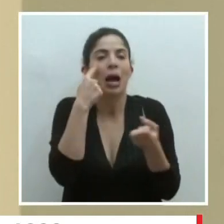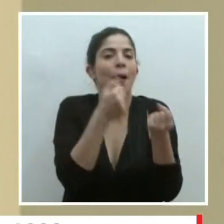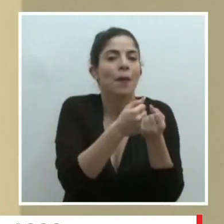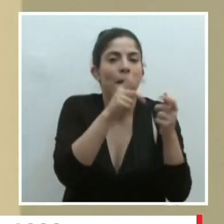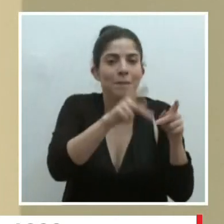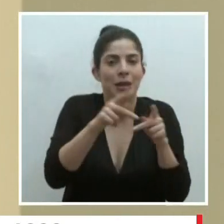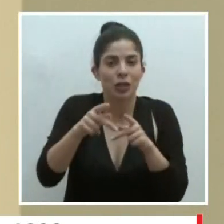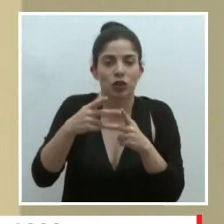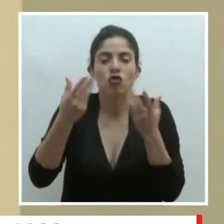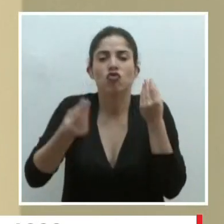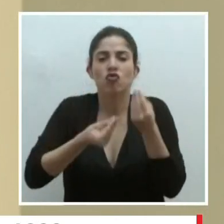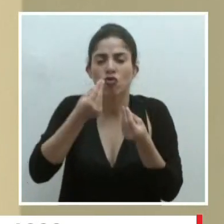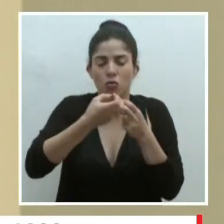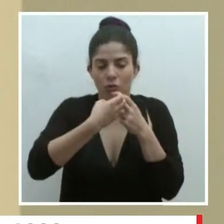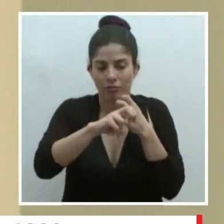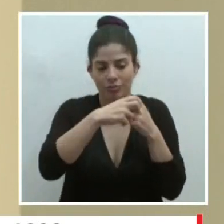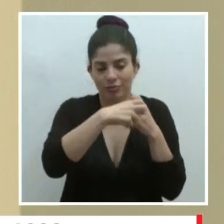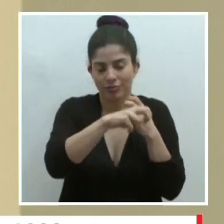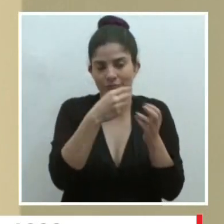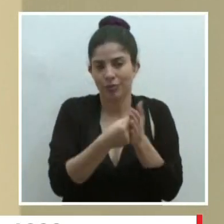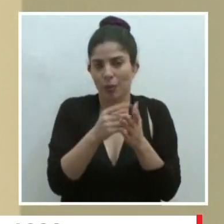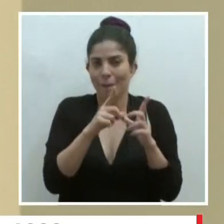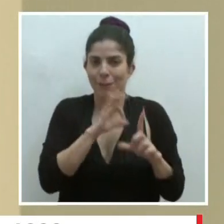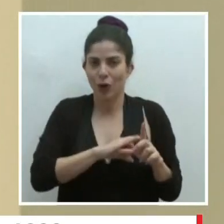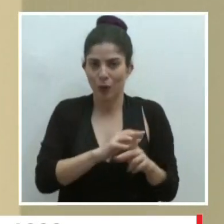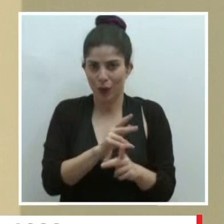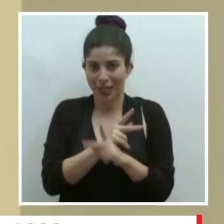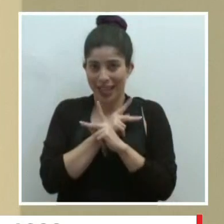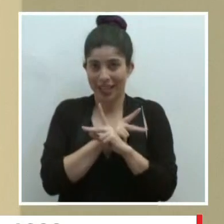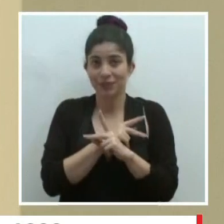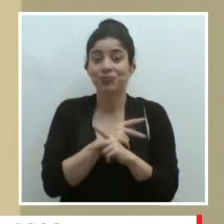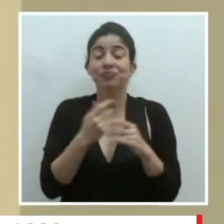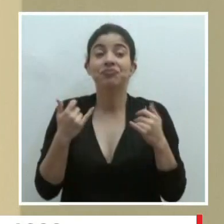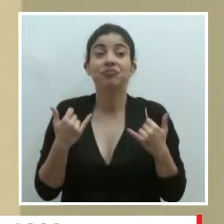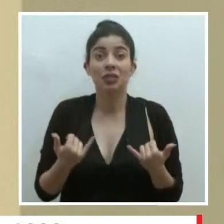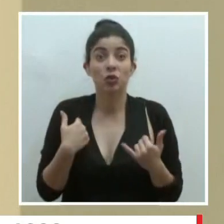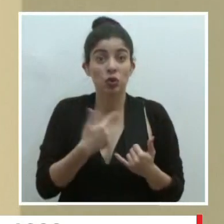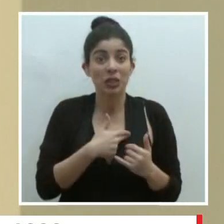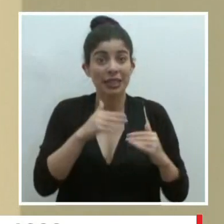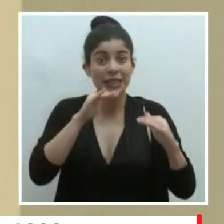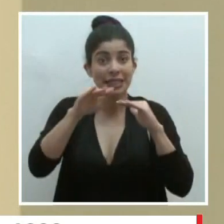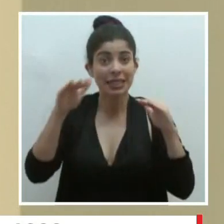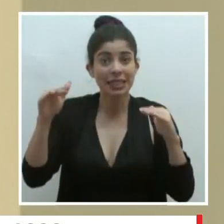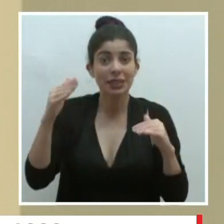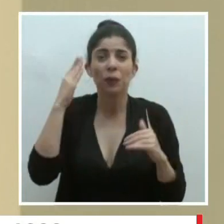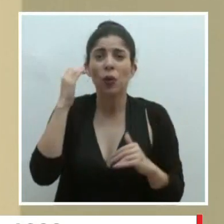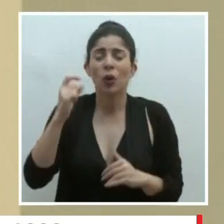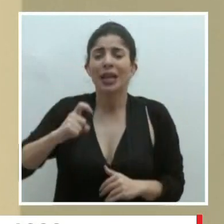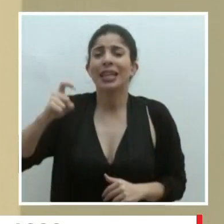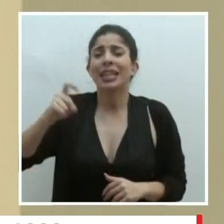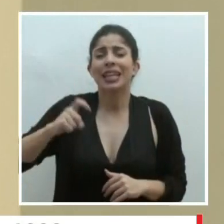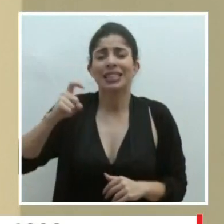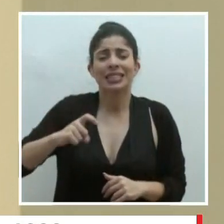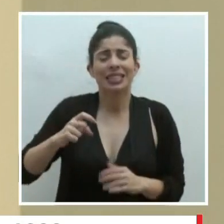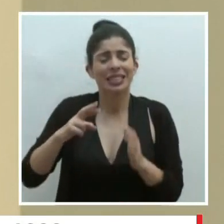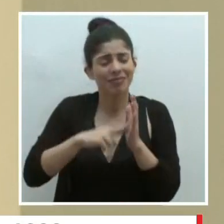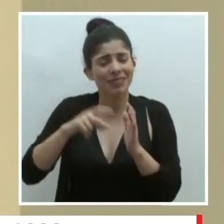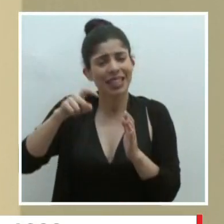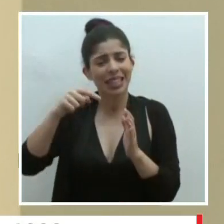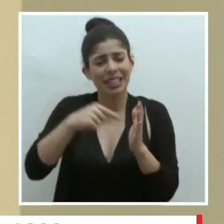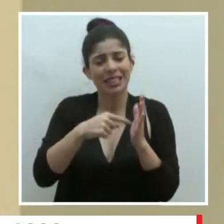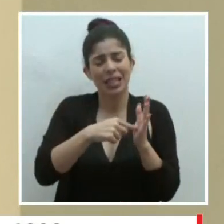con transferencias por concepto de bono proteger. El llamado que hacemos es de la necesidad, reiterar la necesidad de